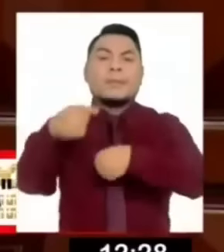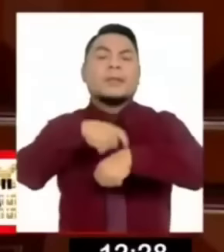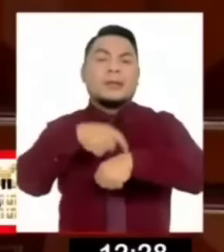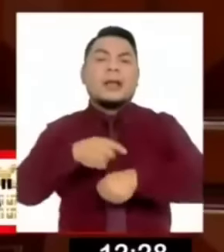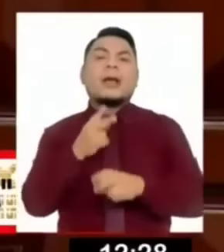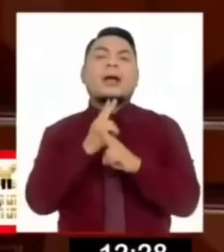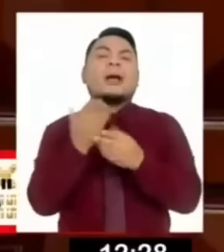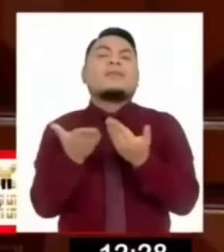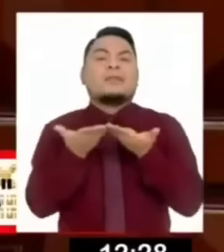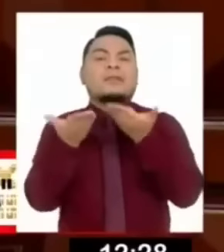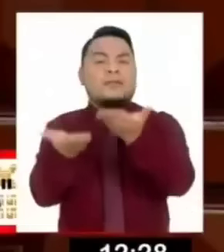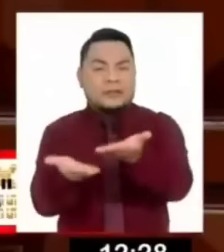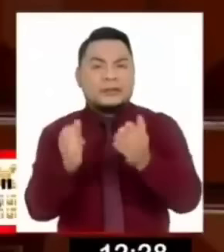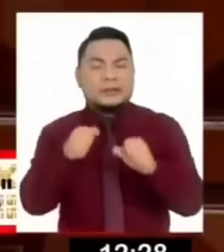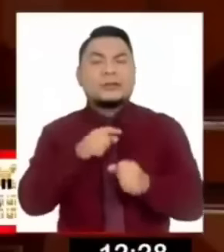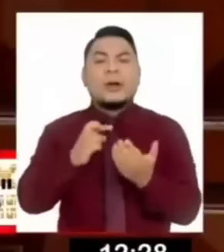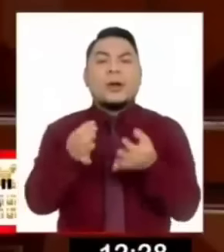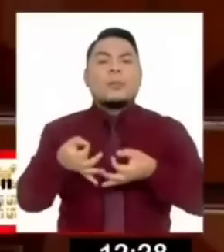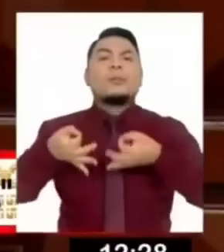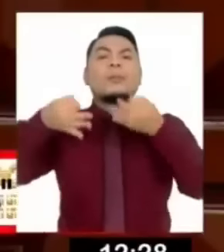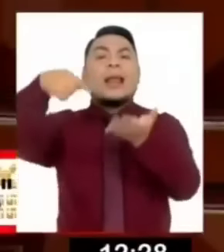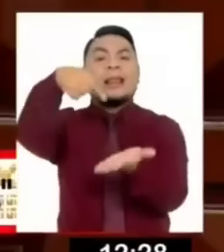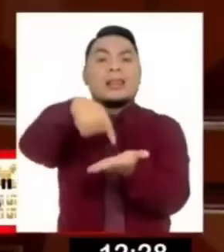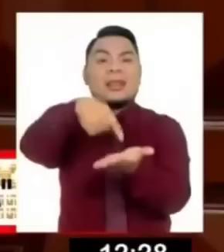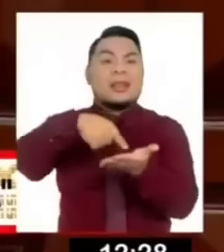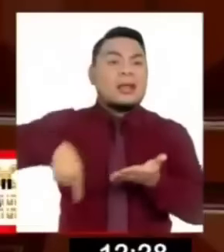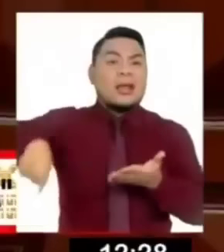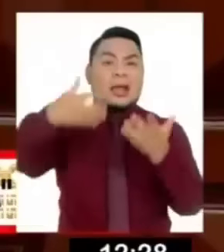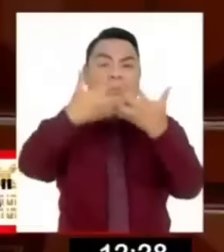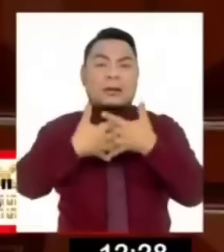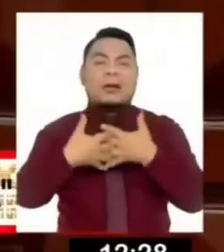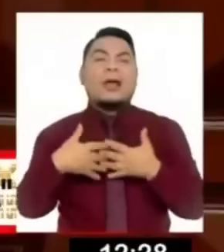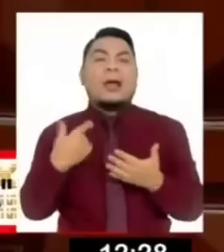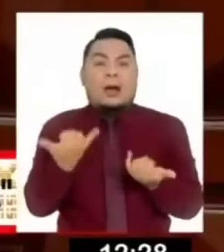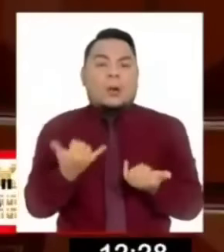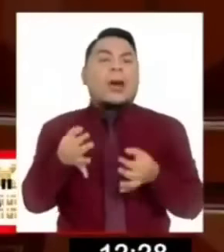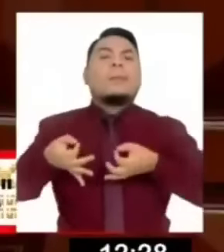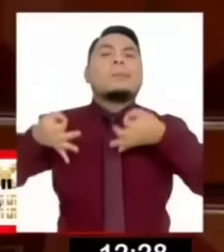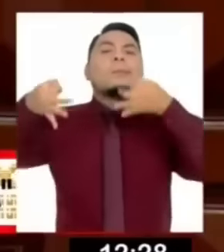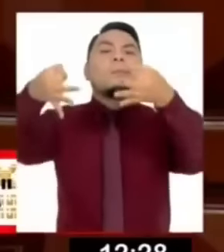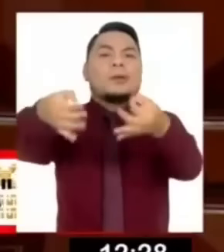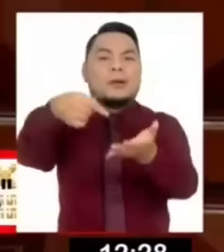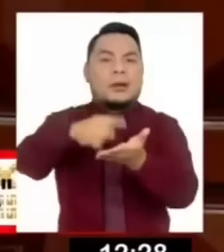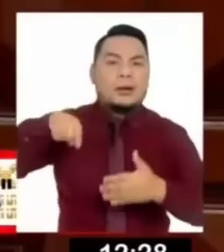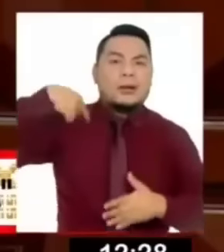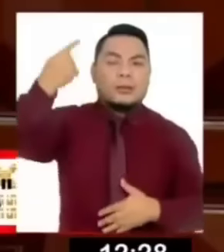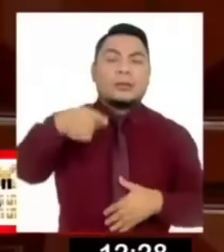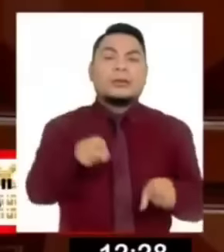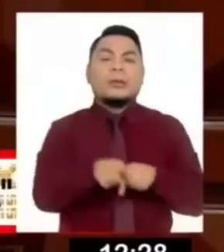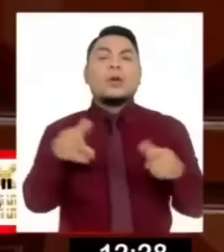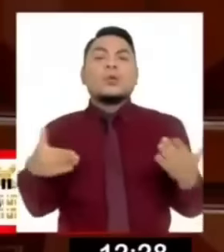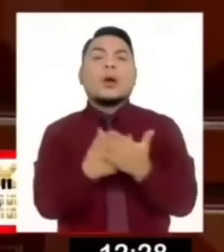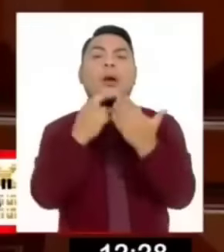y facilitaremos la reprogramación de deudas de las MIPES. Lanzaremos un nuevo programa de